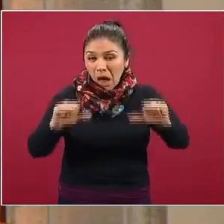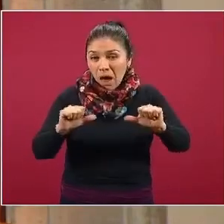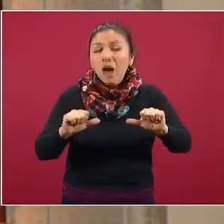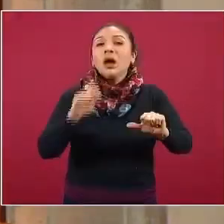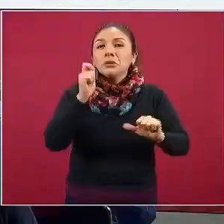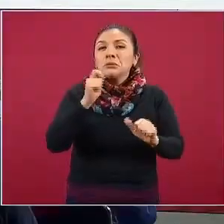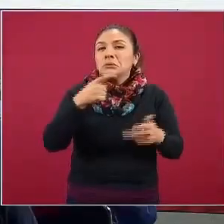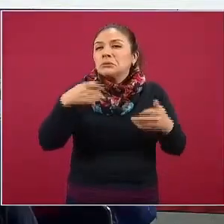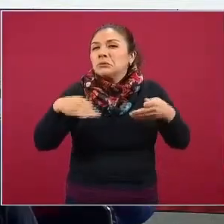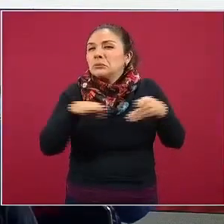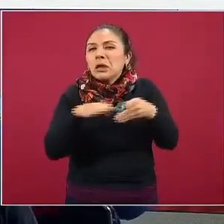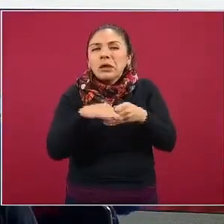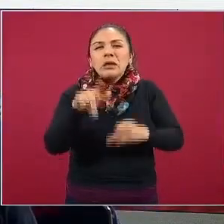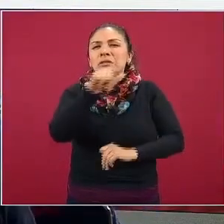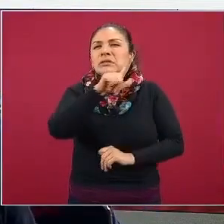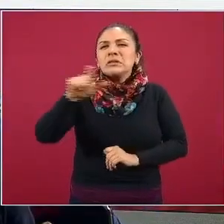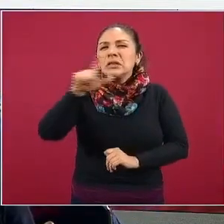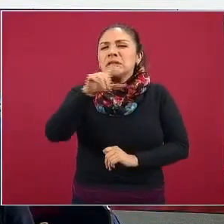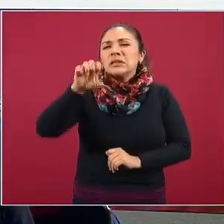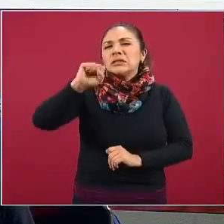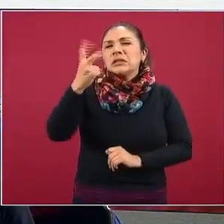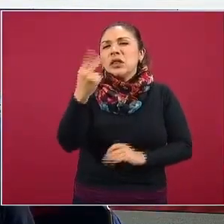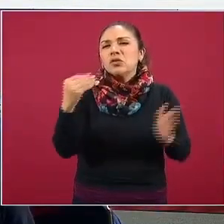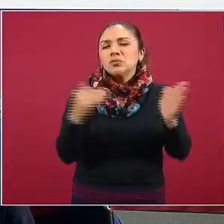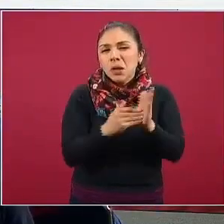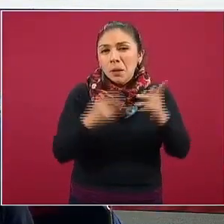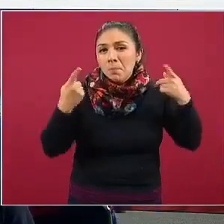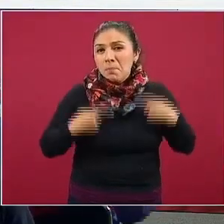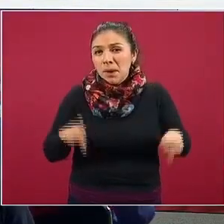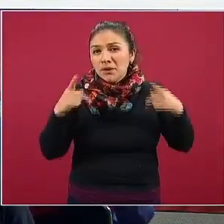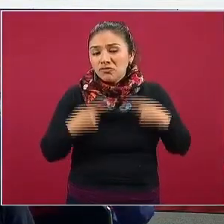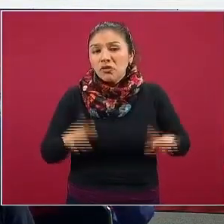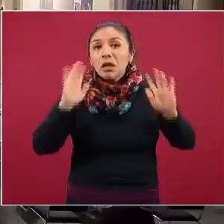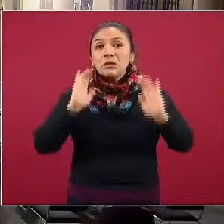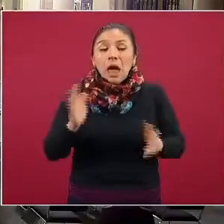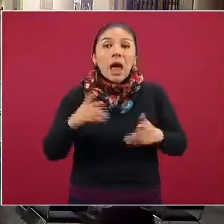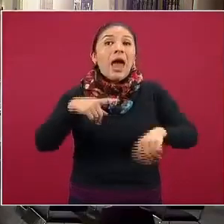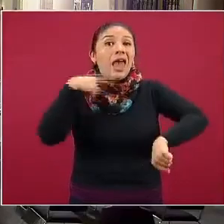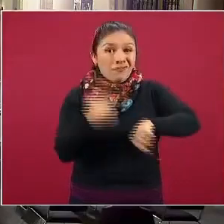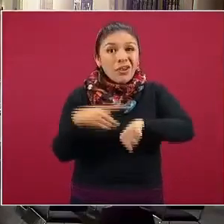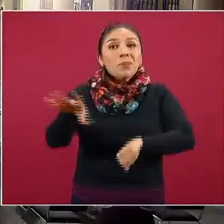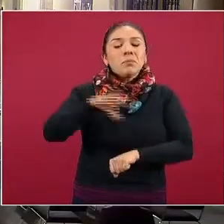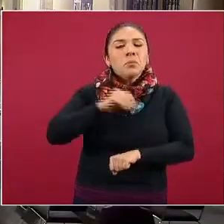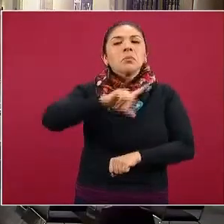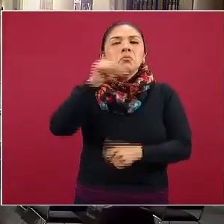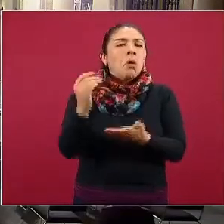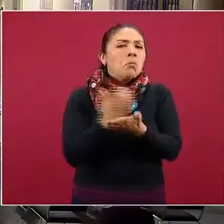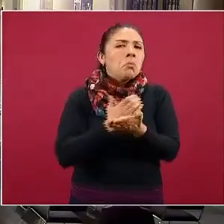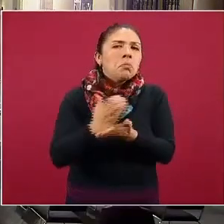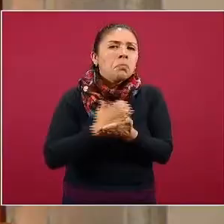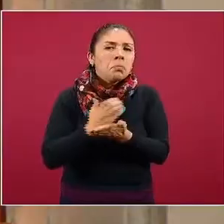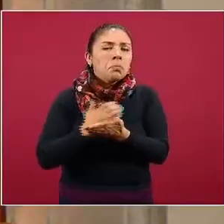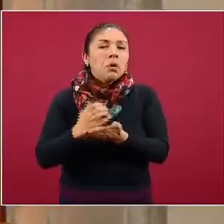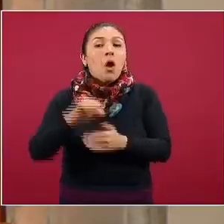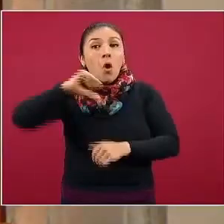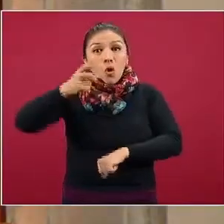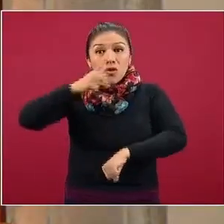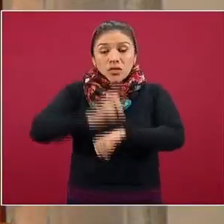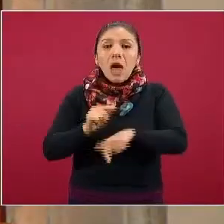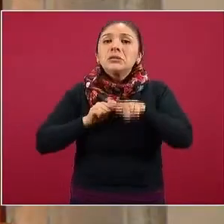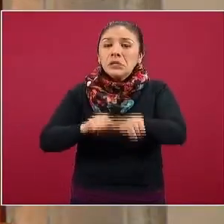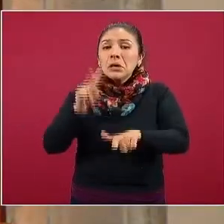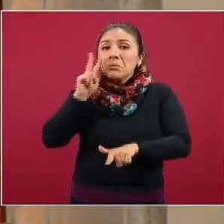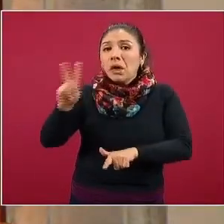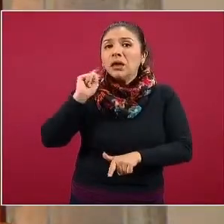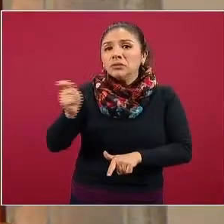estima son más ya de 762.000 las personas que han superado la enfermedad de COVID-19. Y para el día de hoy